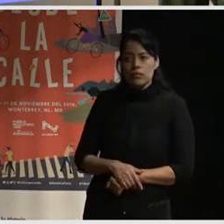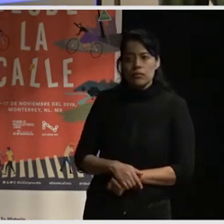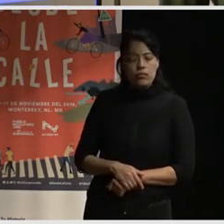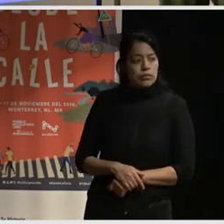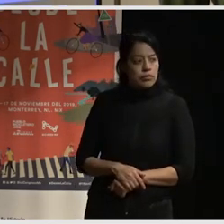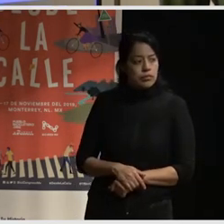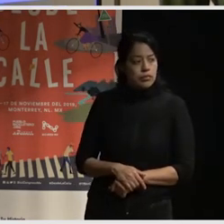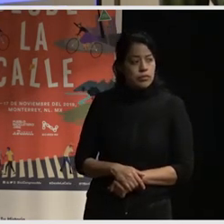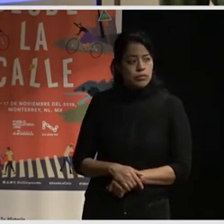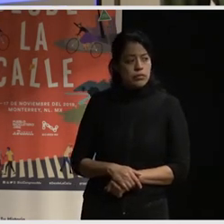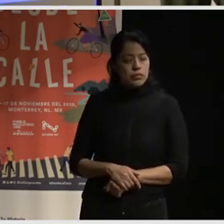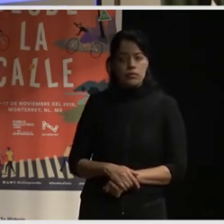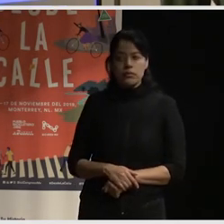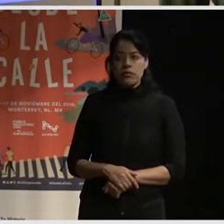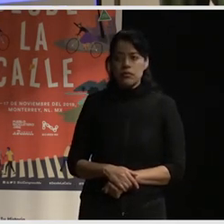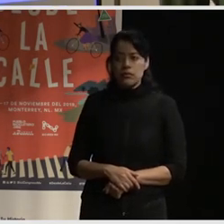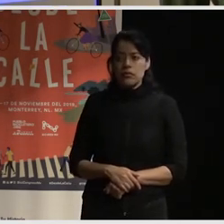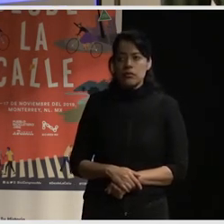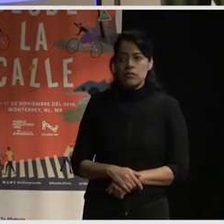en los 250